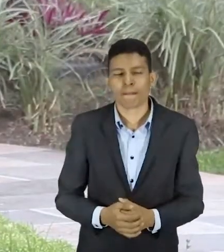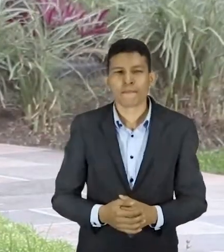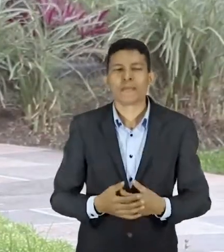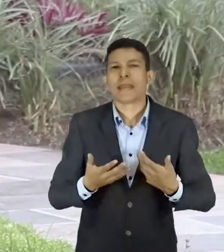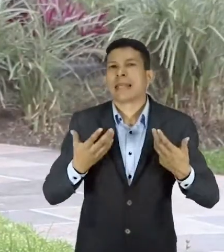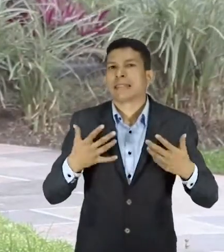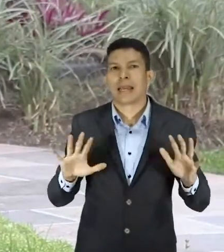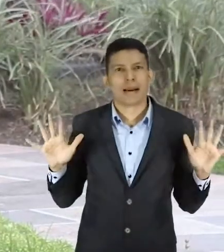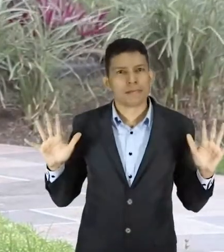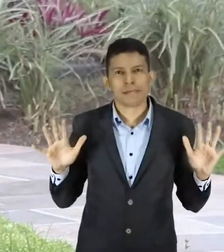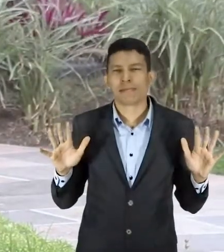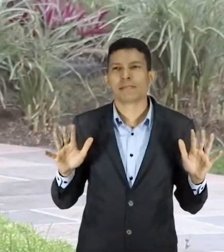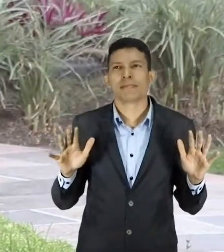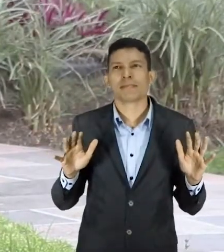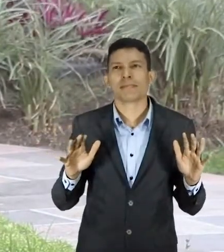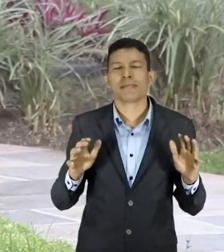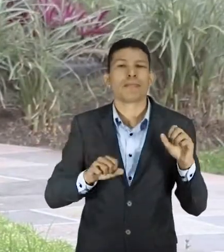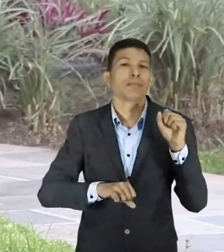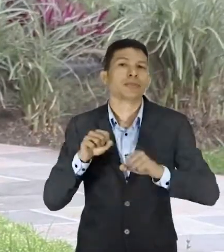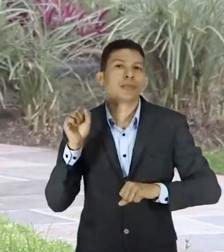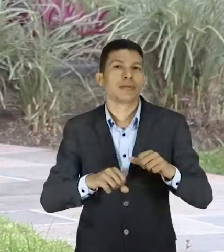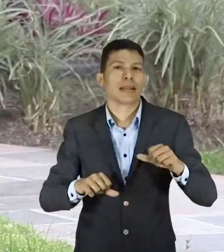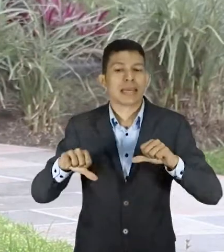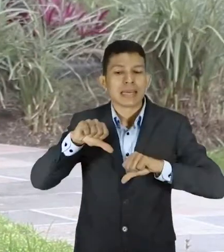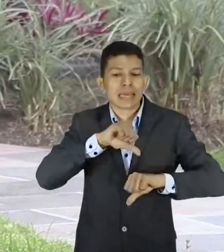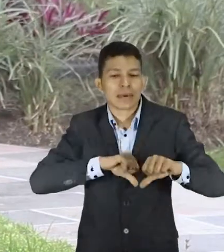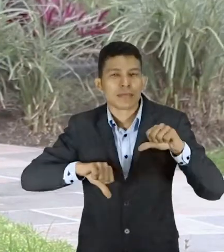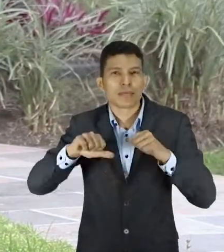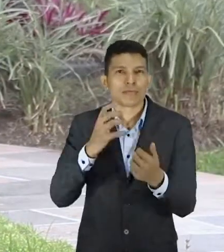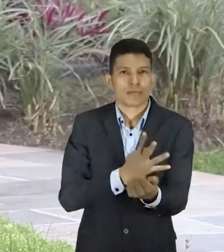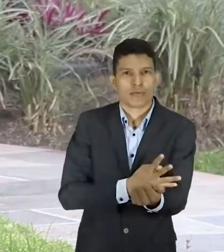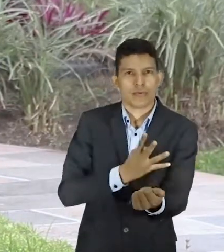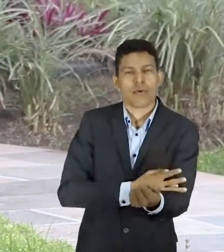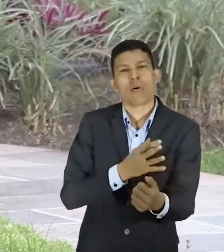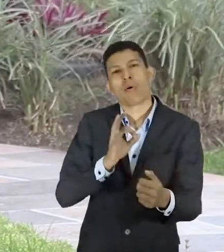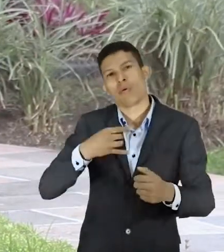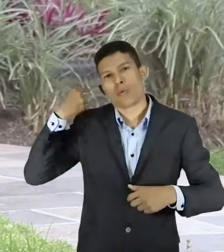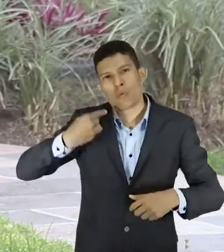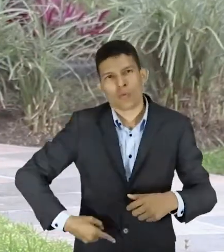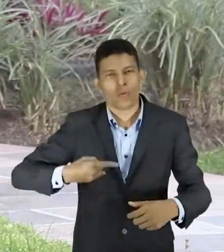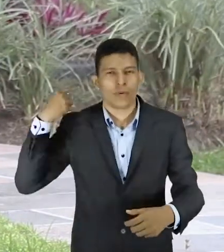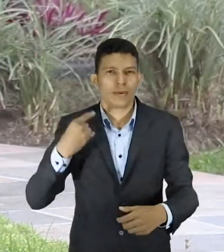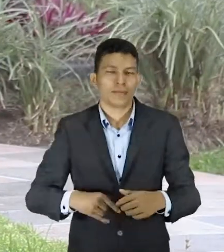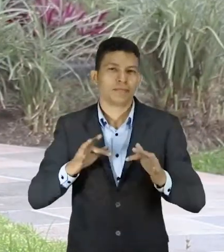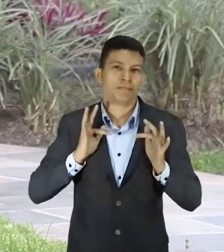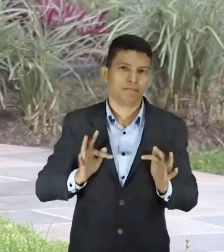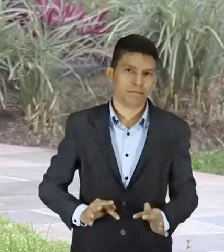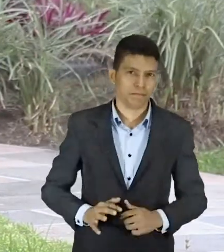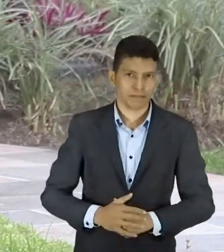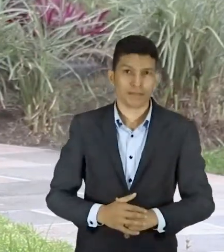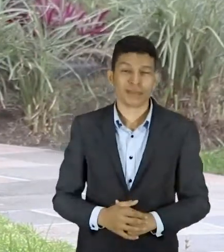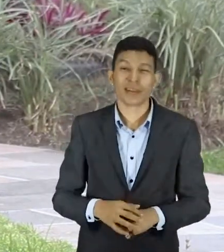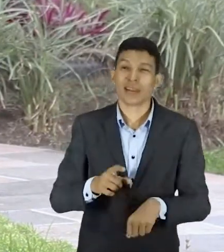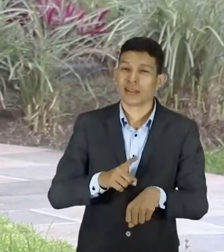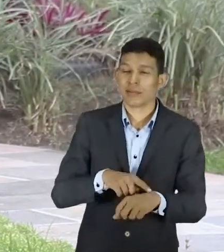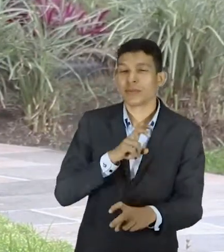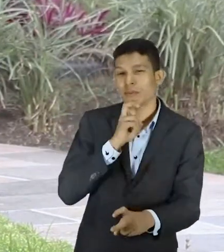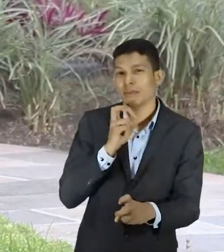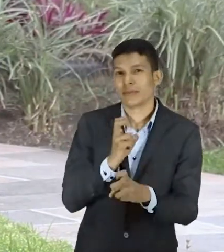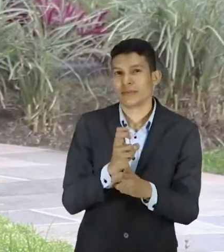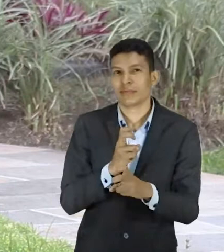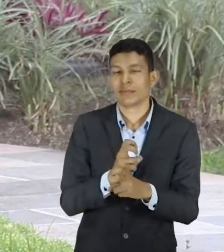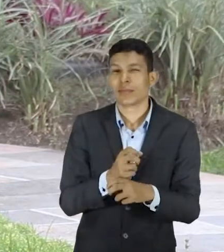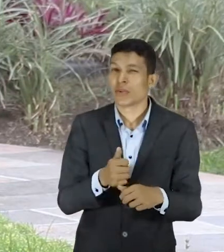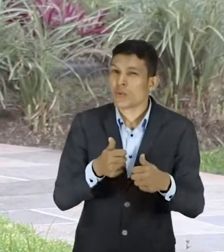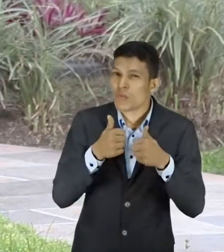cirugía, y ya después lo que es una posible quimio o una posible radioterapia. Son momentos